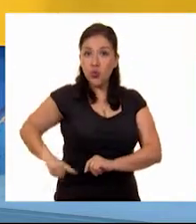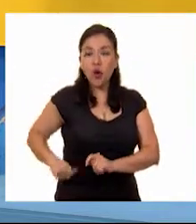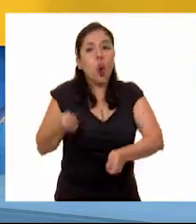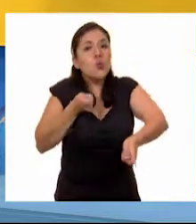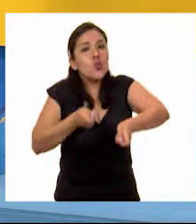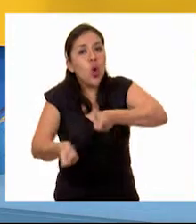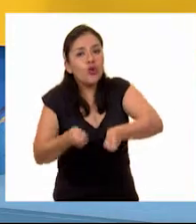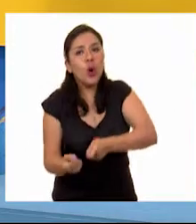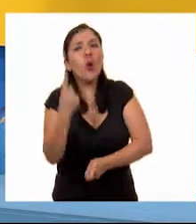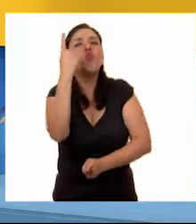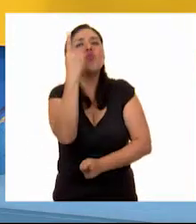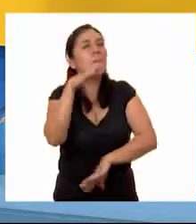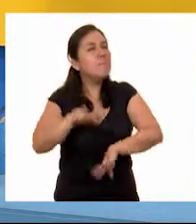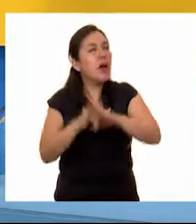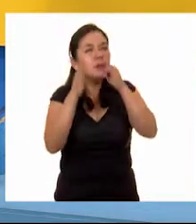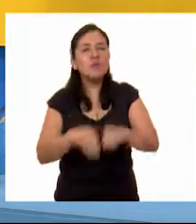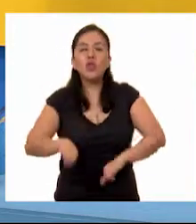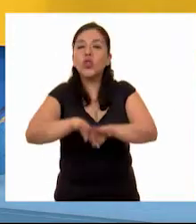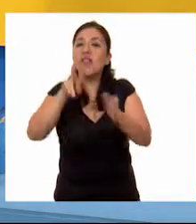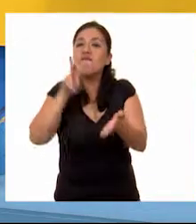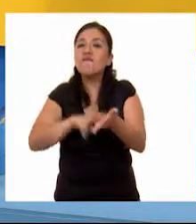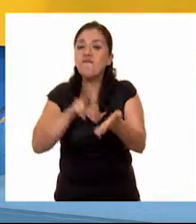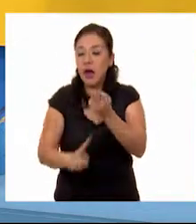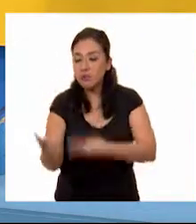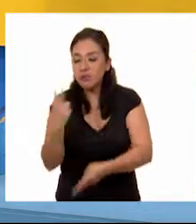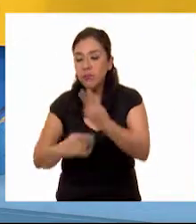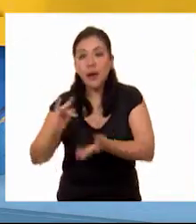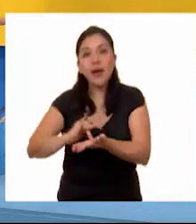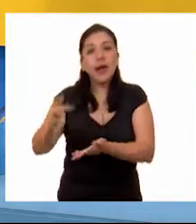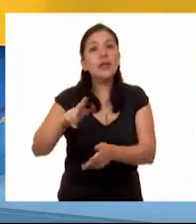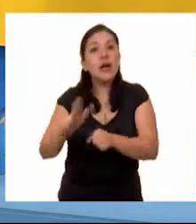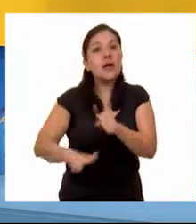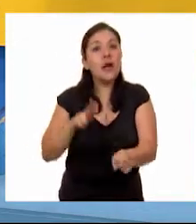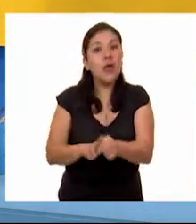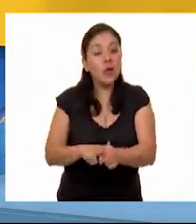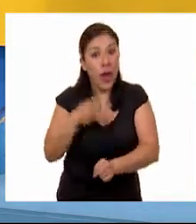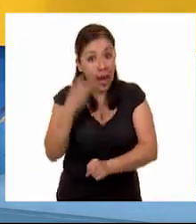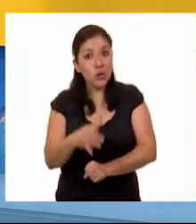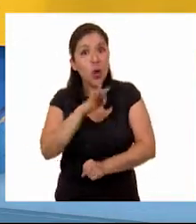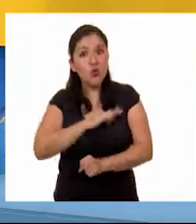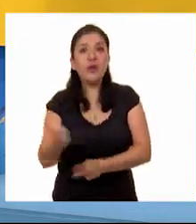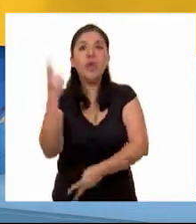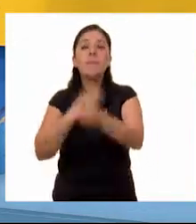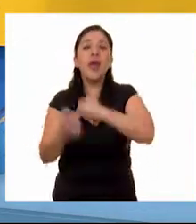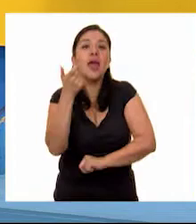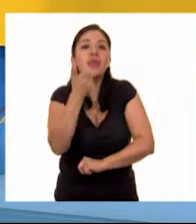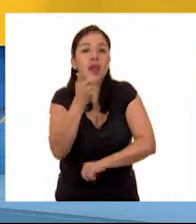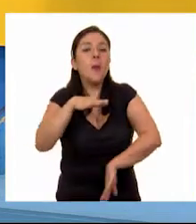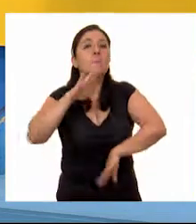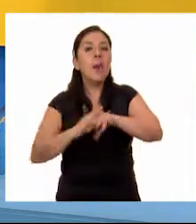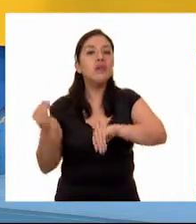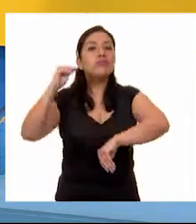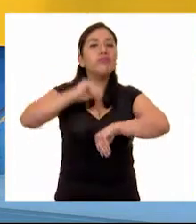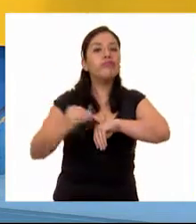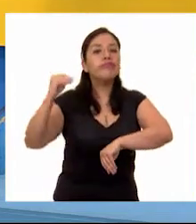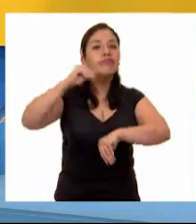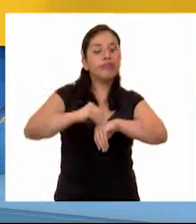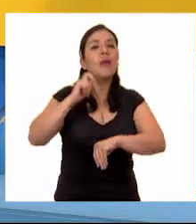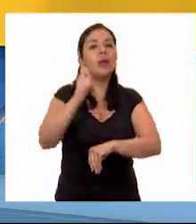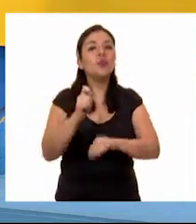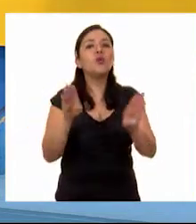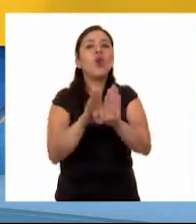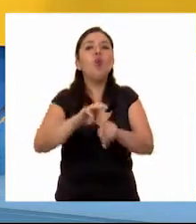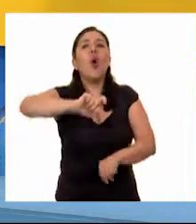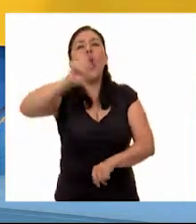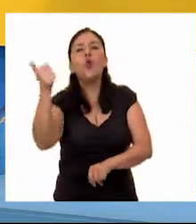control sobre uno de sus más valiosos recursos naturales y así tener ingresos económicos adicionales a los que provenían del